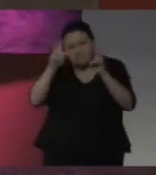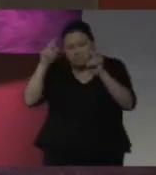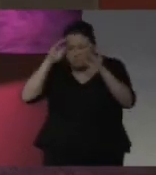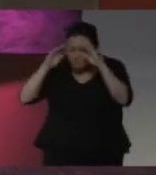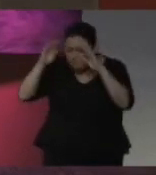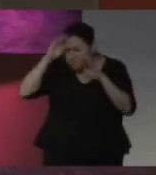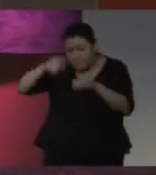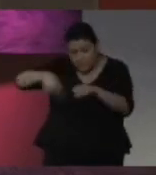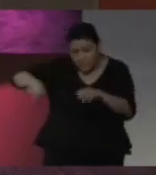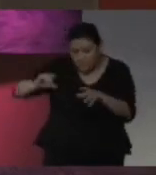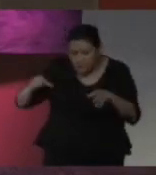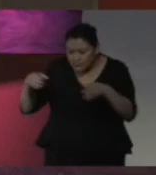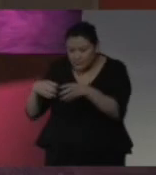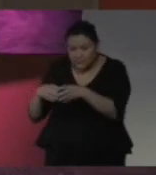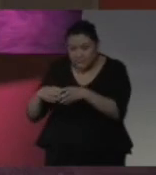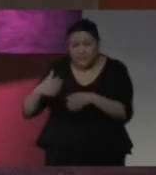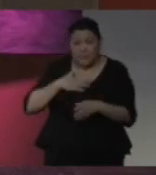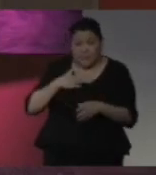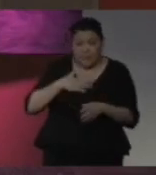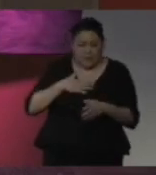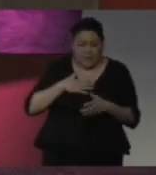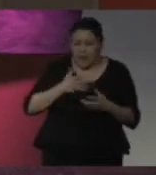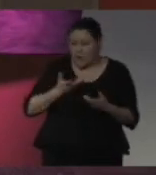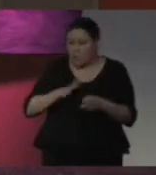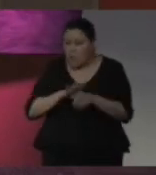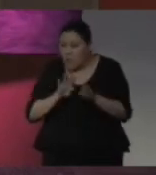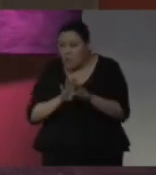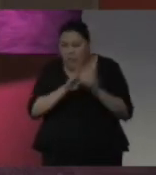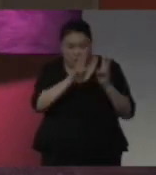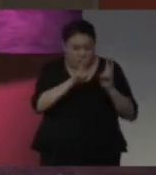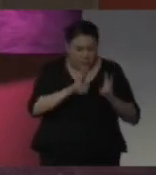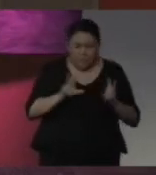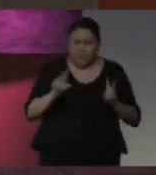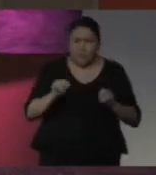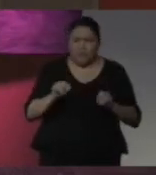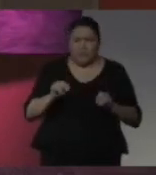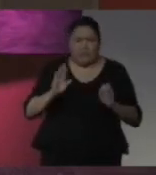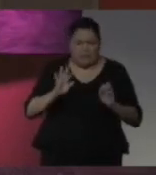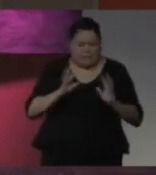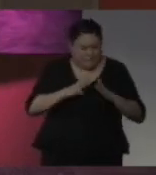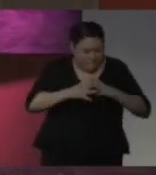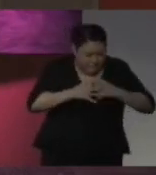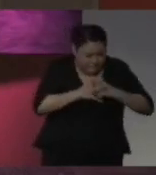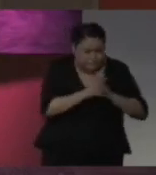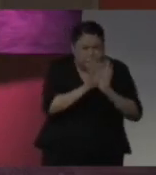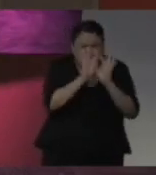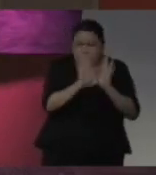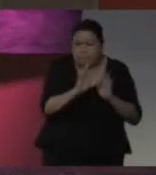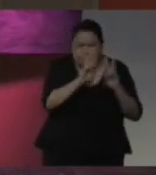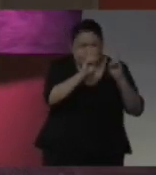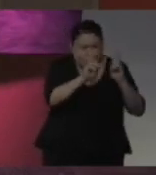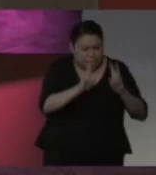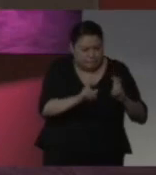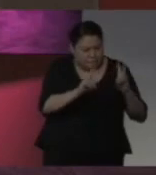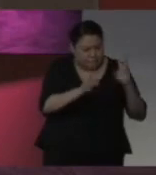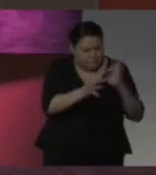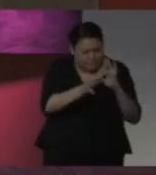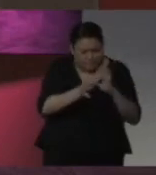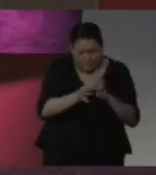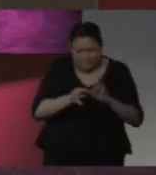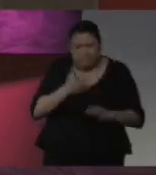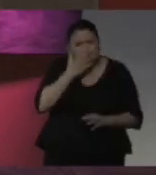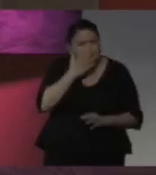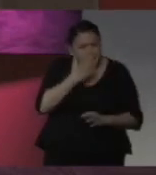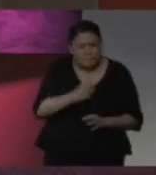que además yo creo que ni siquiera nosotras mismas nos dimos cuenta cómo quedaron armadas de manera tal que iban conectadas perfectamente el